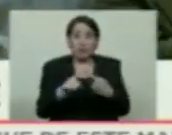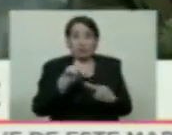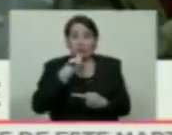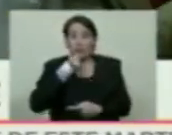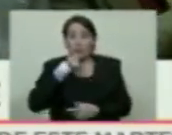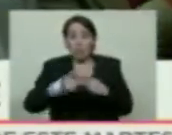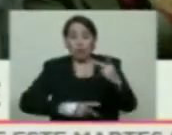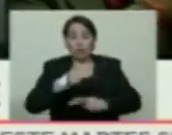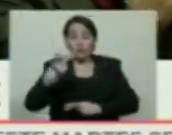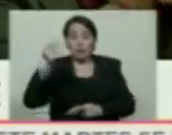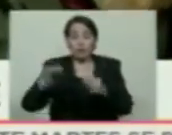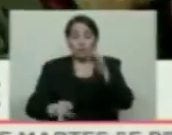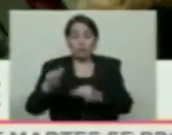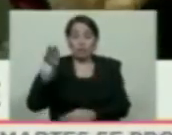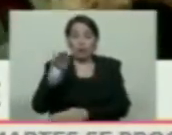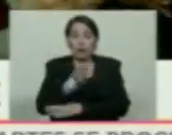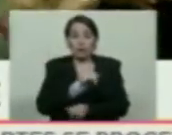penales.